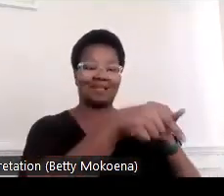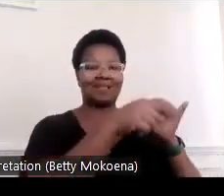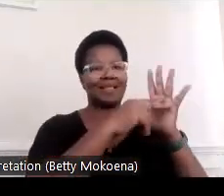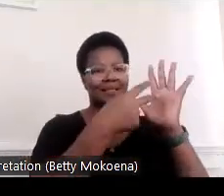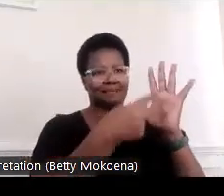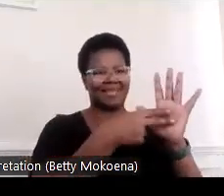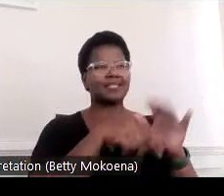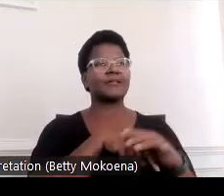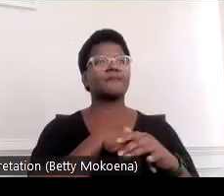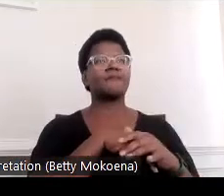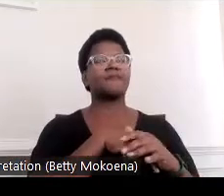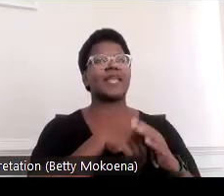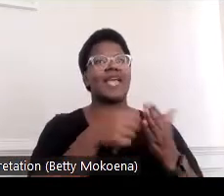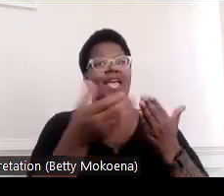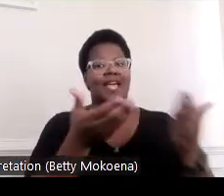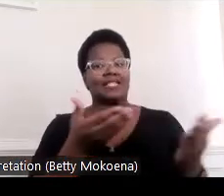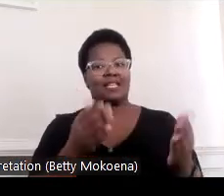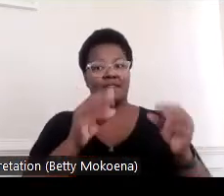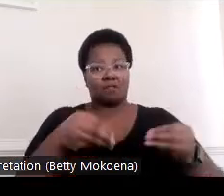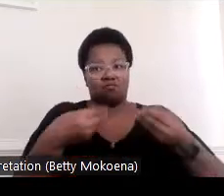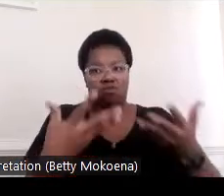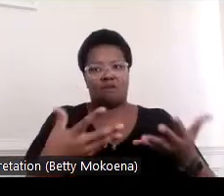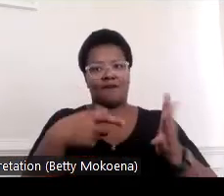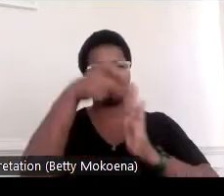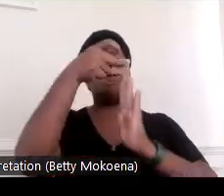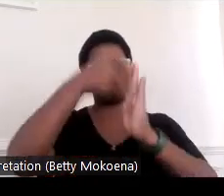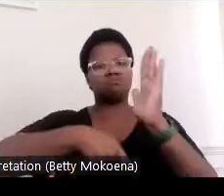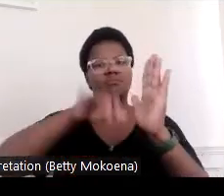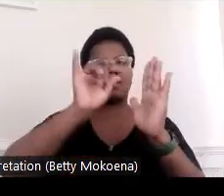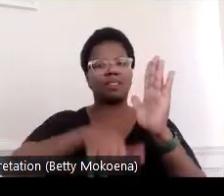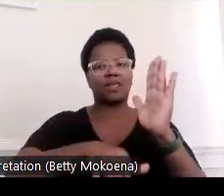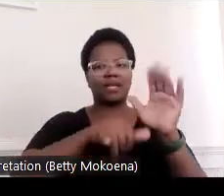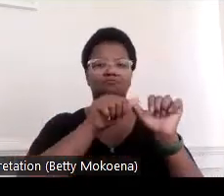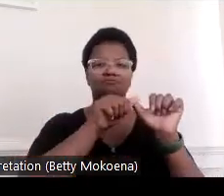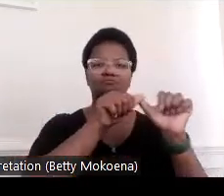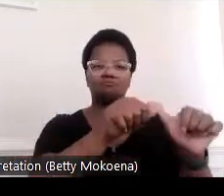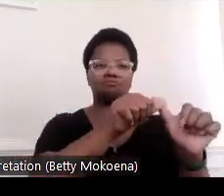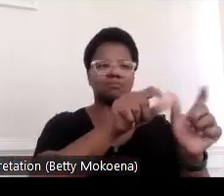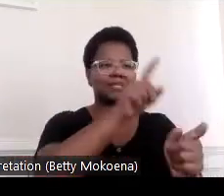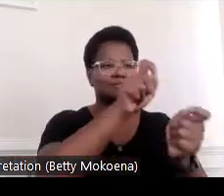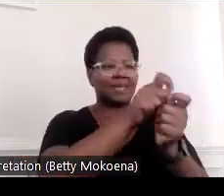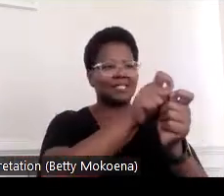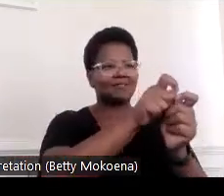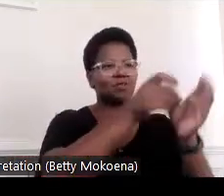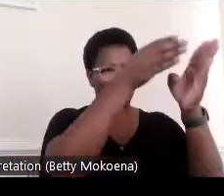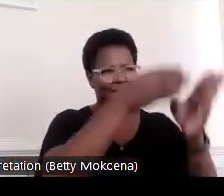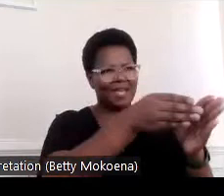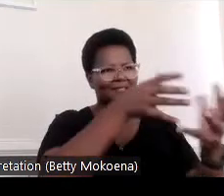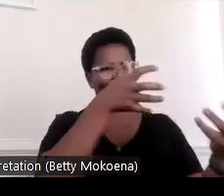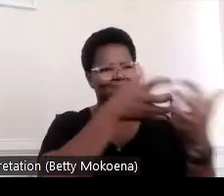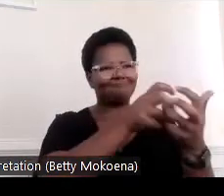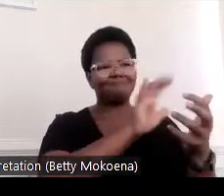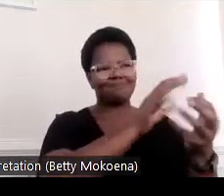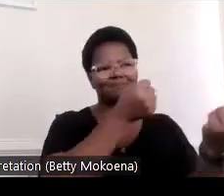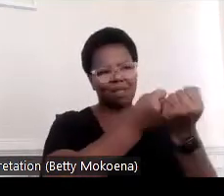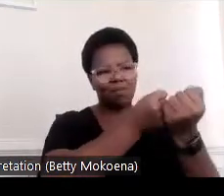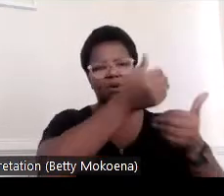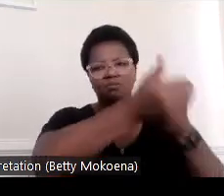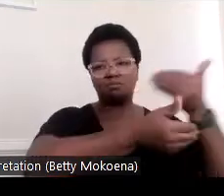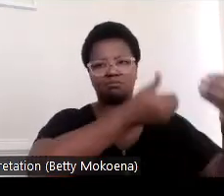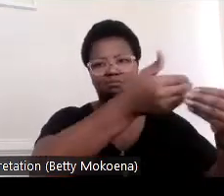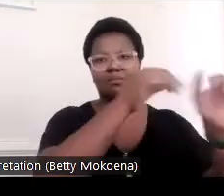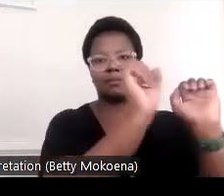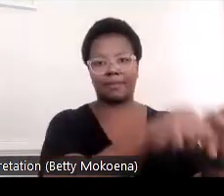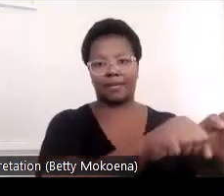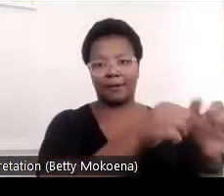coordinador servicio es súper súper específico relacionado al servicio disculpe que el proveedor